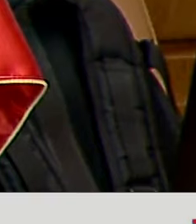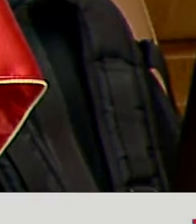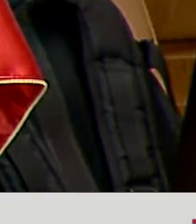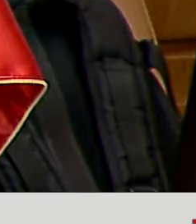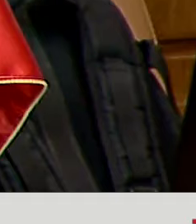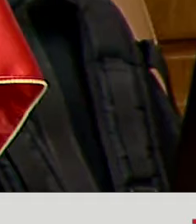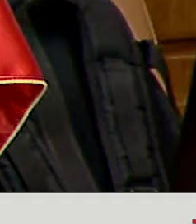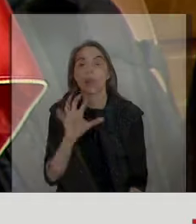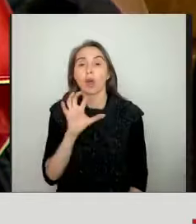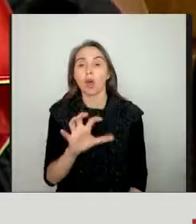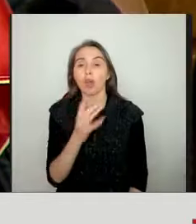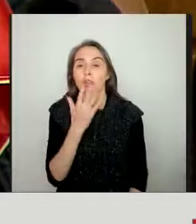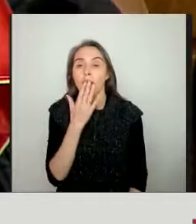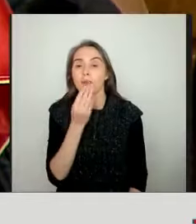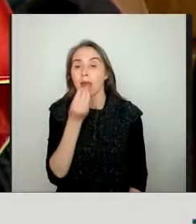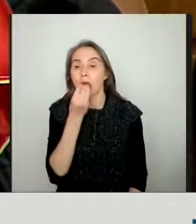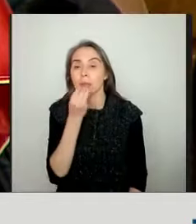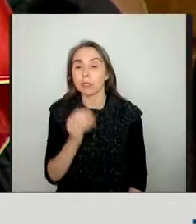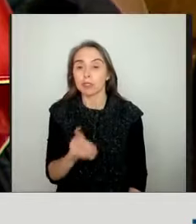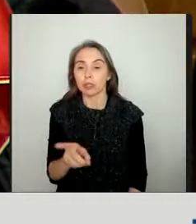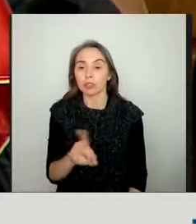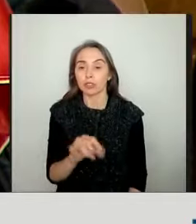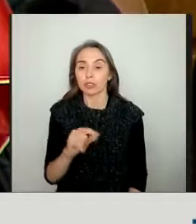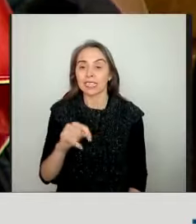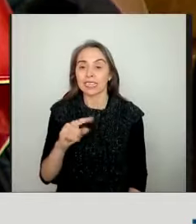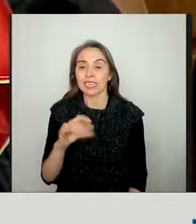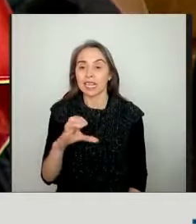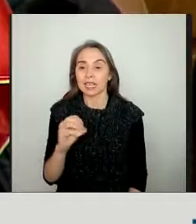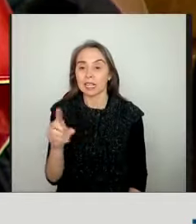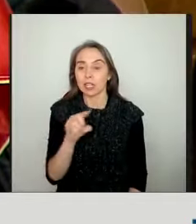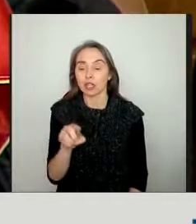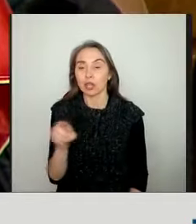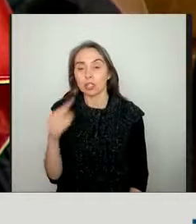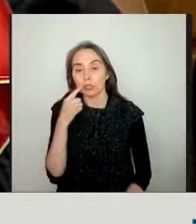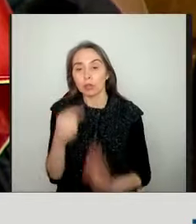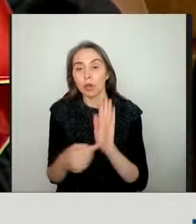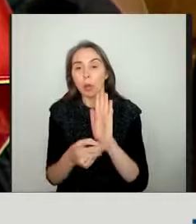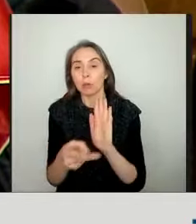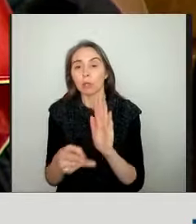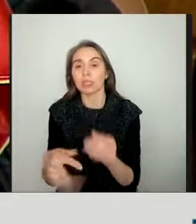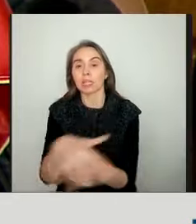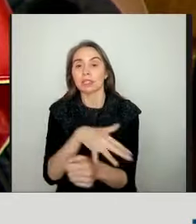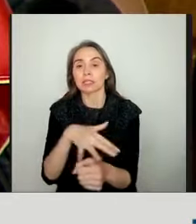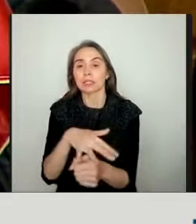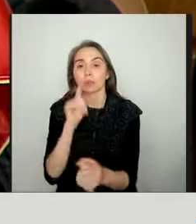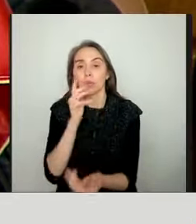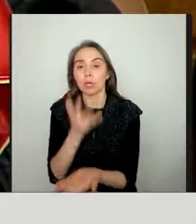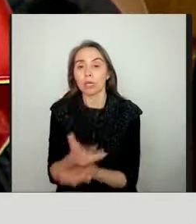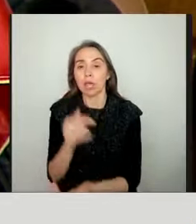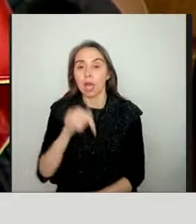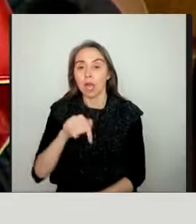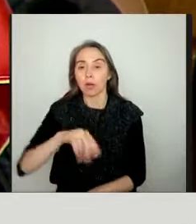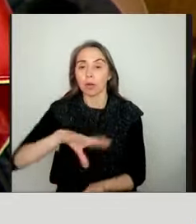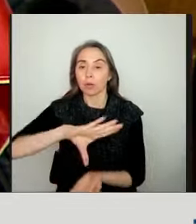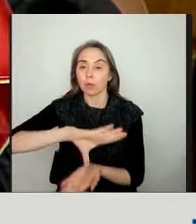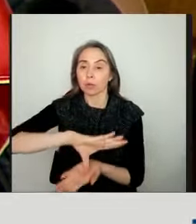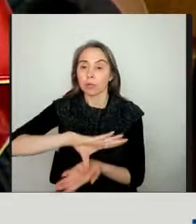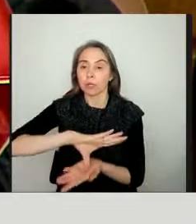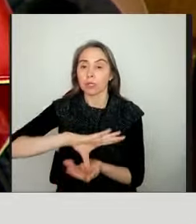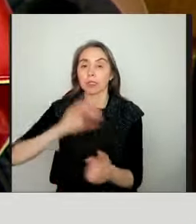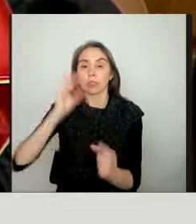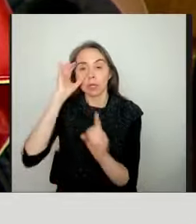alimentos sintéticos Y creo que eso es bien revelador de la situación en la que estamos hoy día como país la cultura que trata de